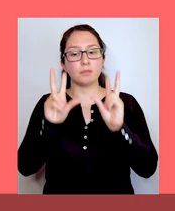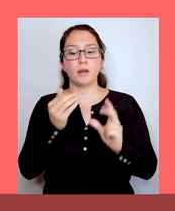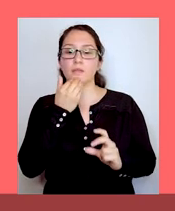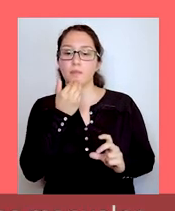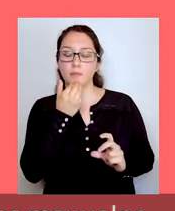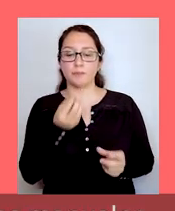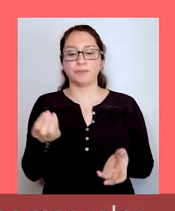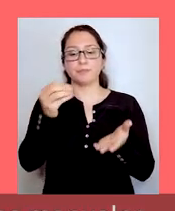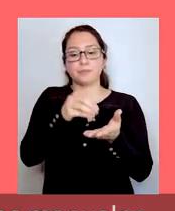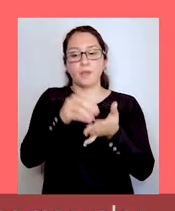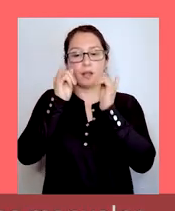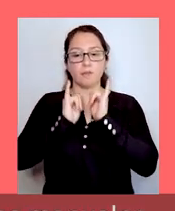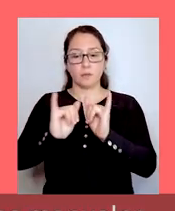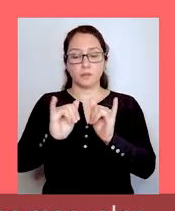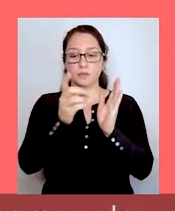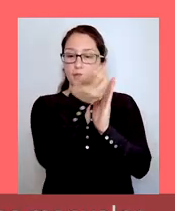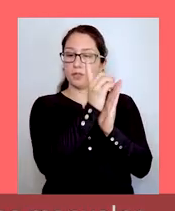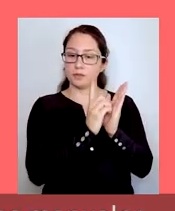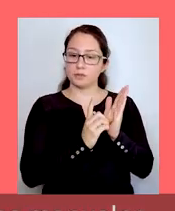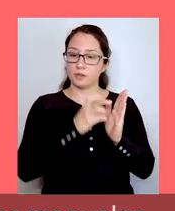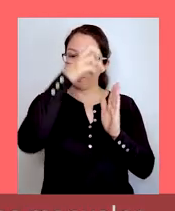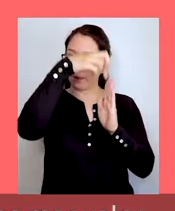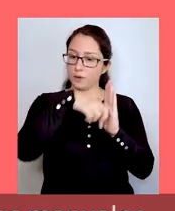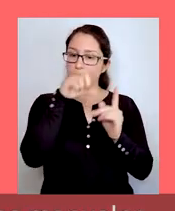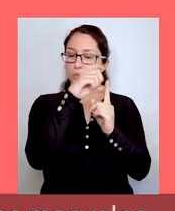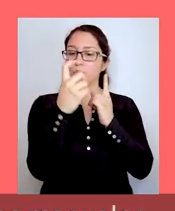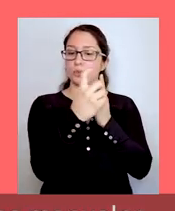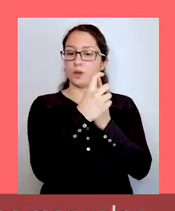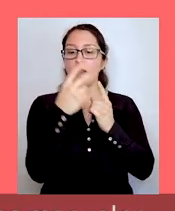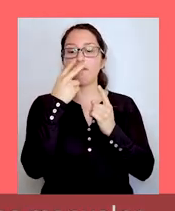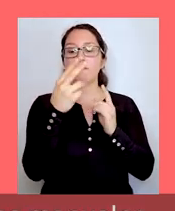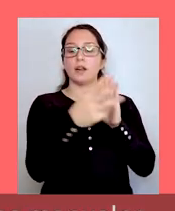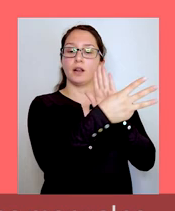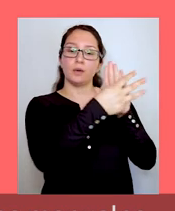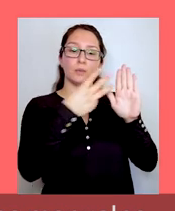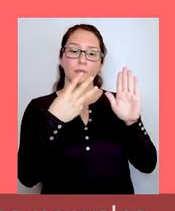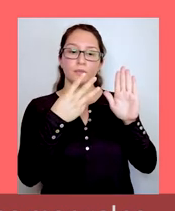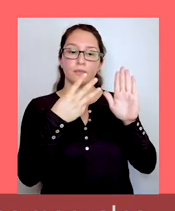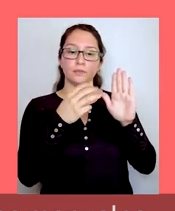Encontrarás más información sobre diseño de proyectos culturales en nuestros manuales.